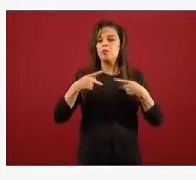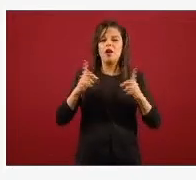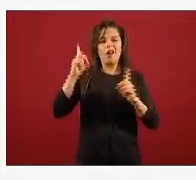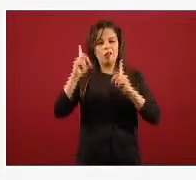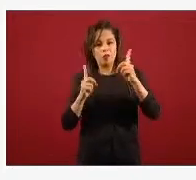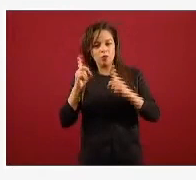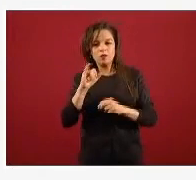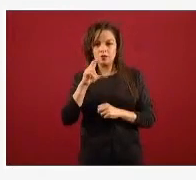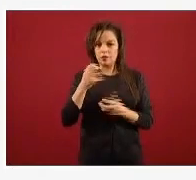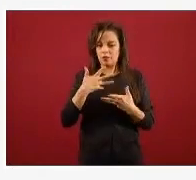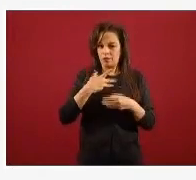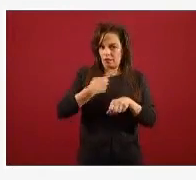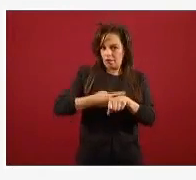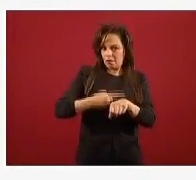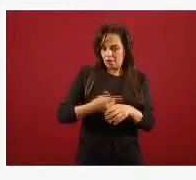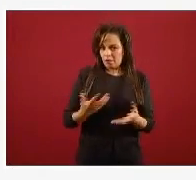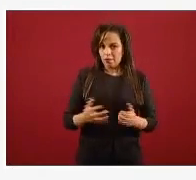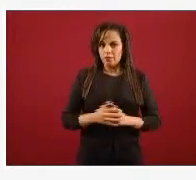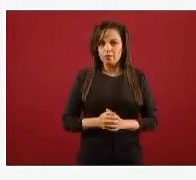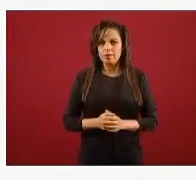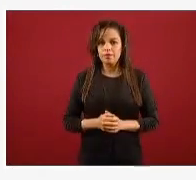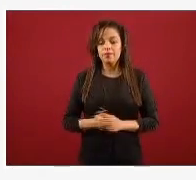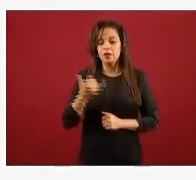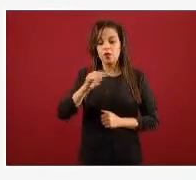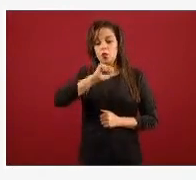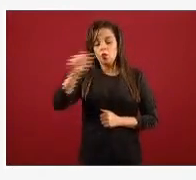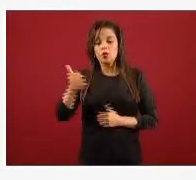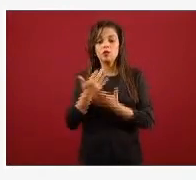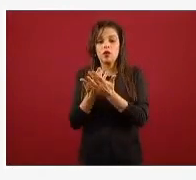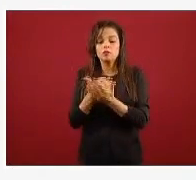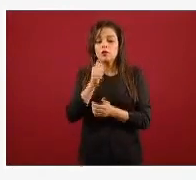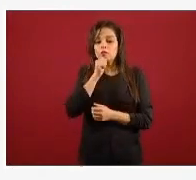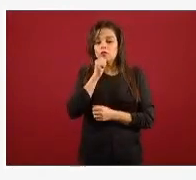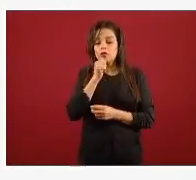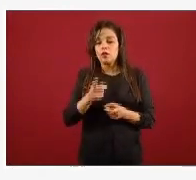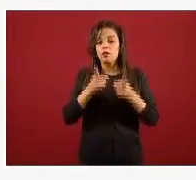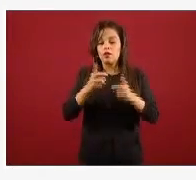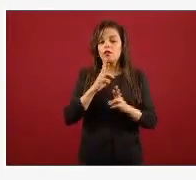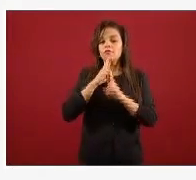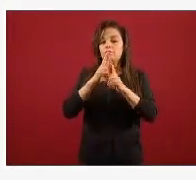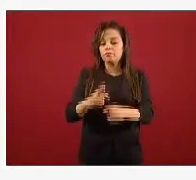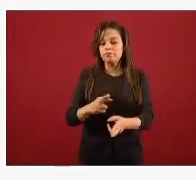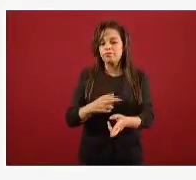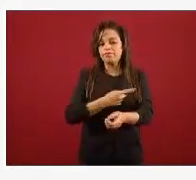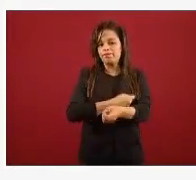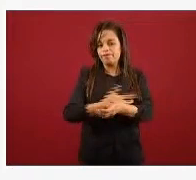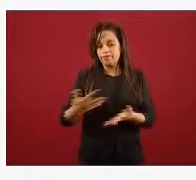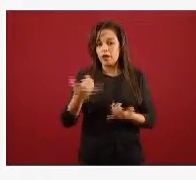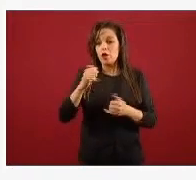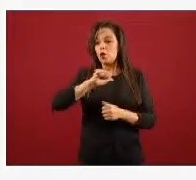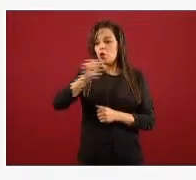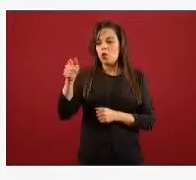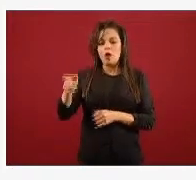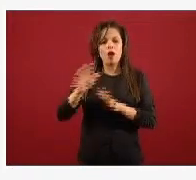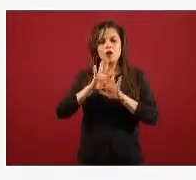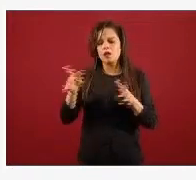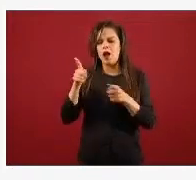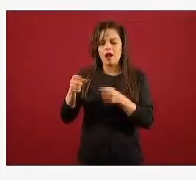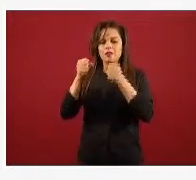su momento pendientes de resultado y muy importante, aquellos casos que han sido también descartados.